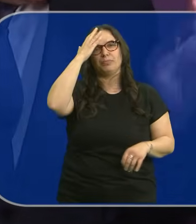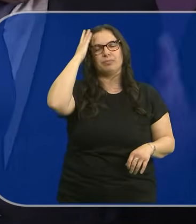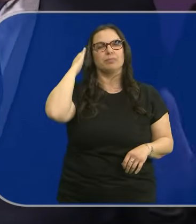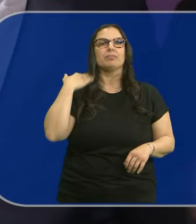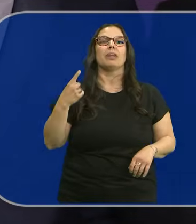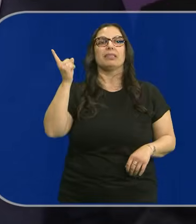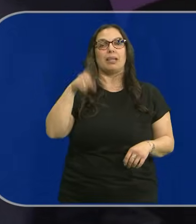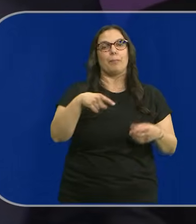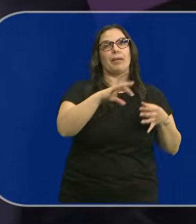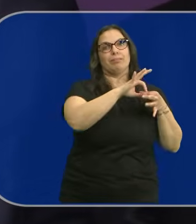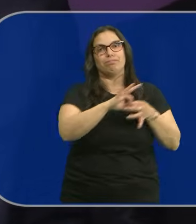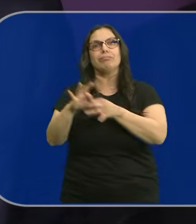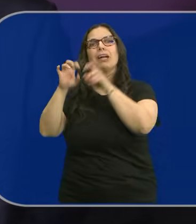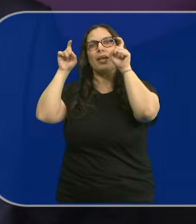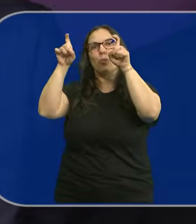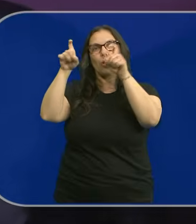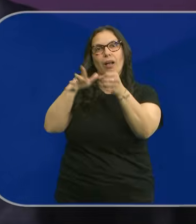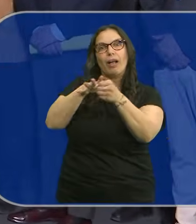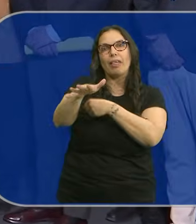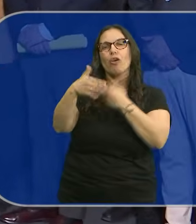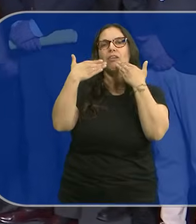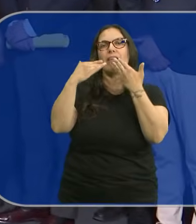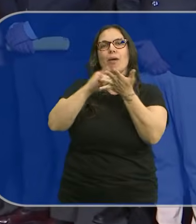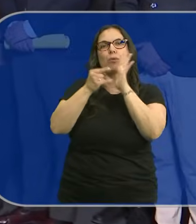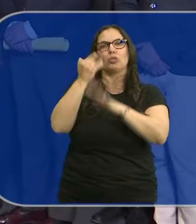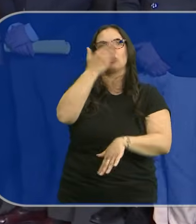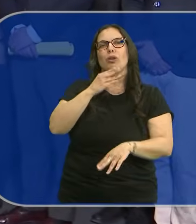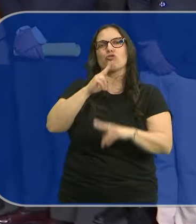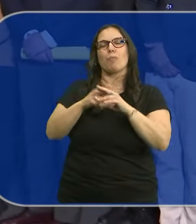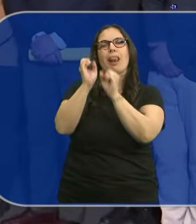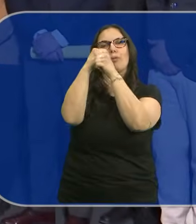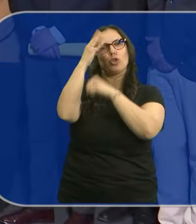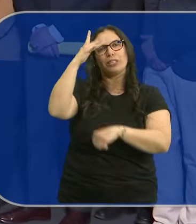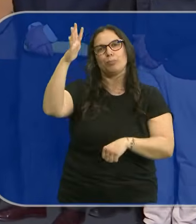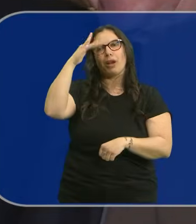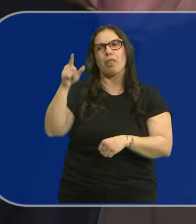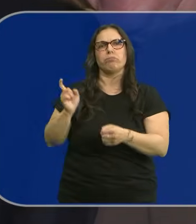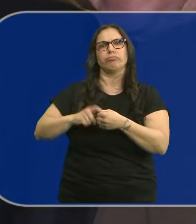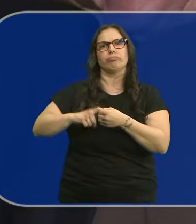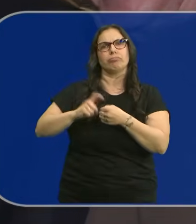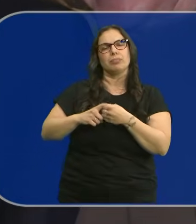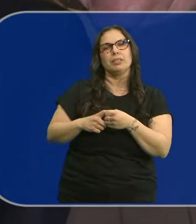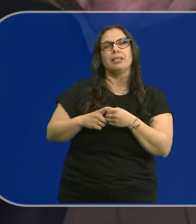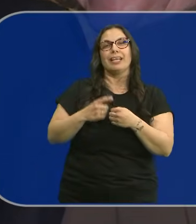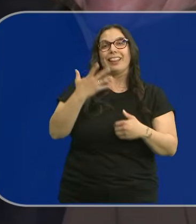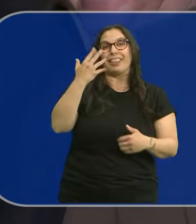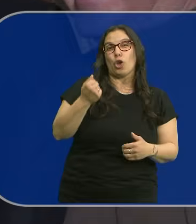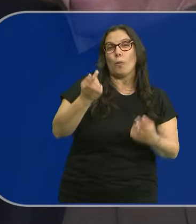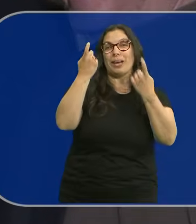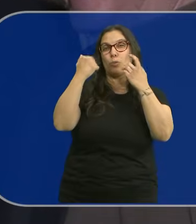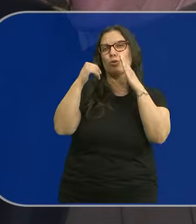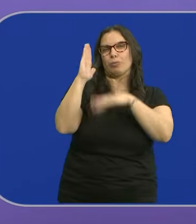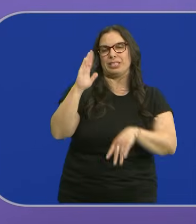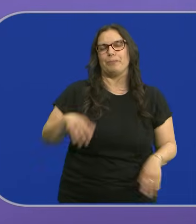como la extensión educativa que ha tenido esta edición a través del proyecto escolar Laboratorio Esperanza, que ha tenido la participación de más de